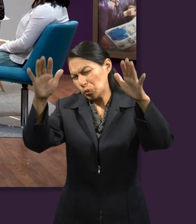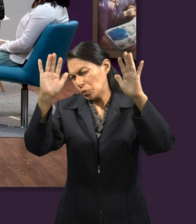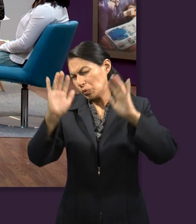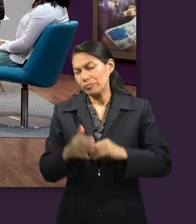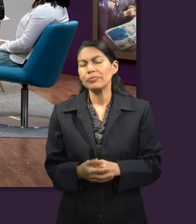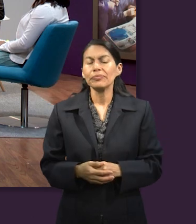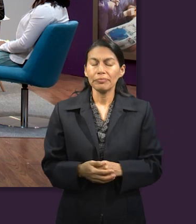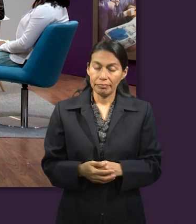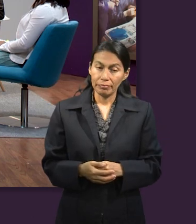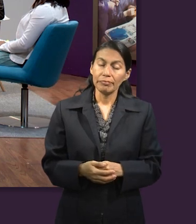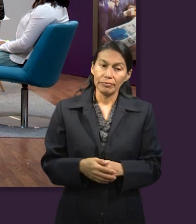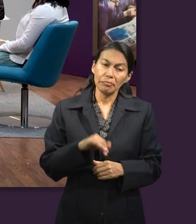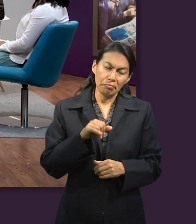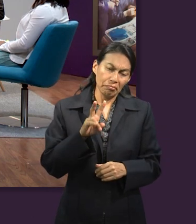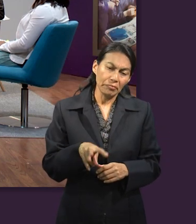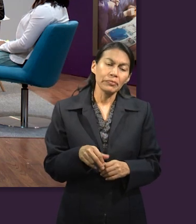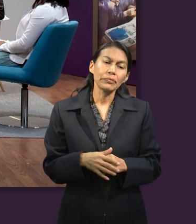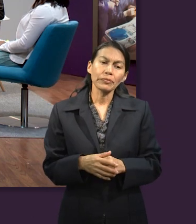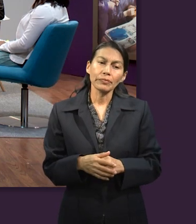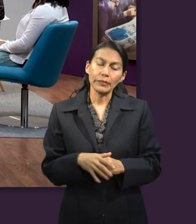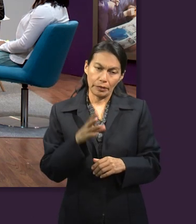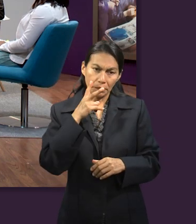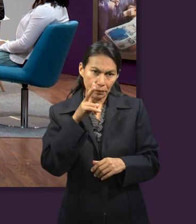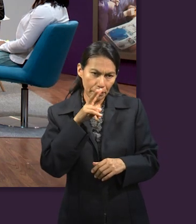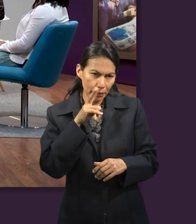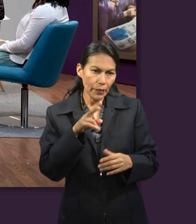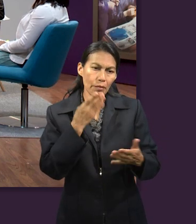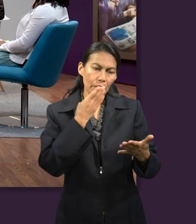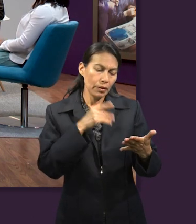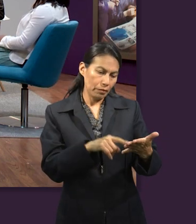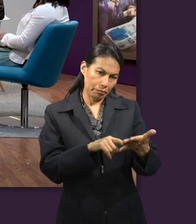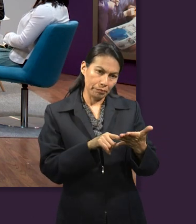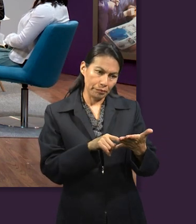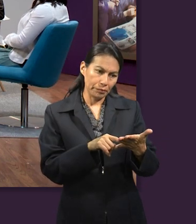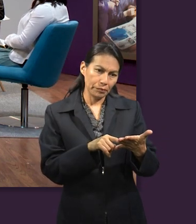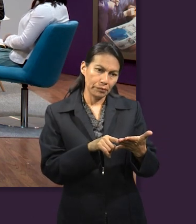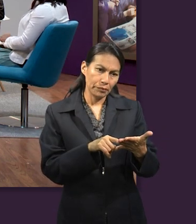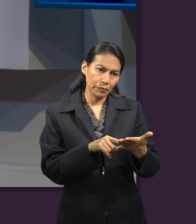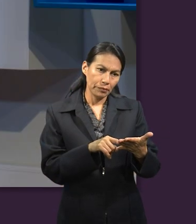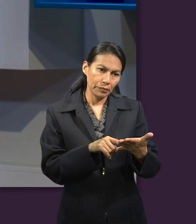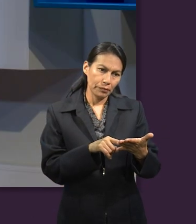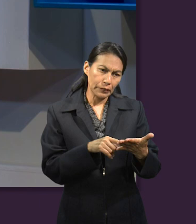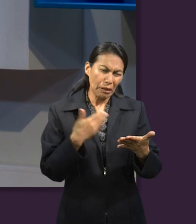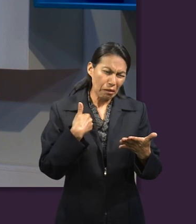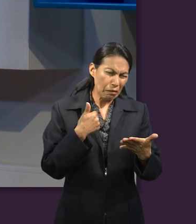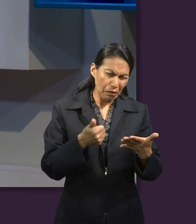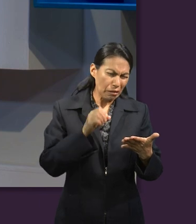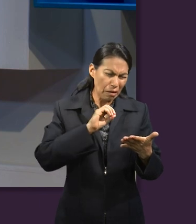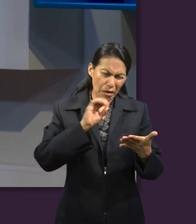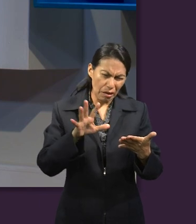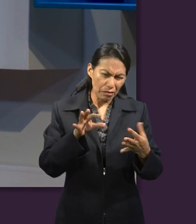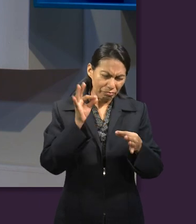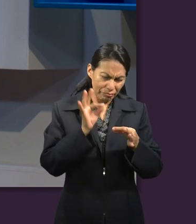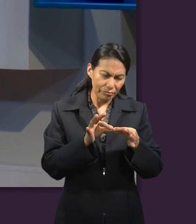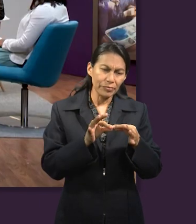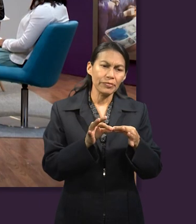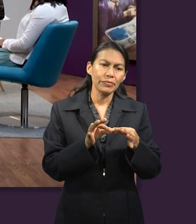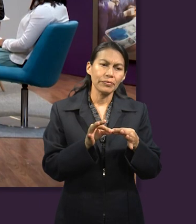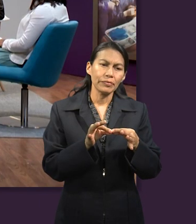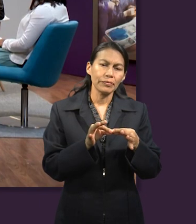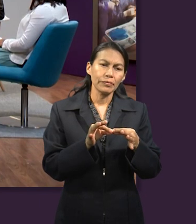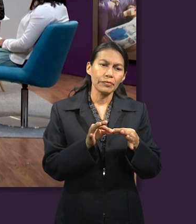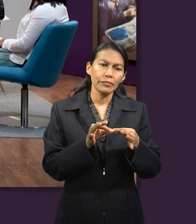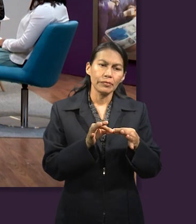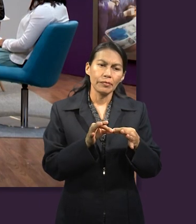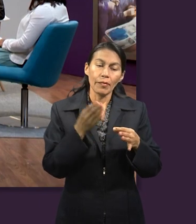generaciones en adelante verdad y creo que mejor lo leemos en nuestra en nuestra biblia para poder tener las palabras exactas